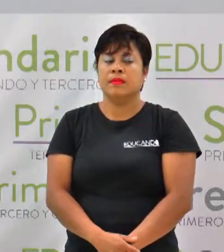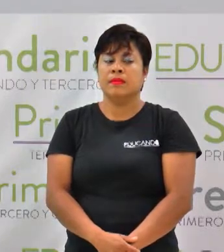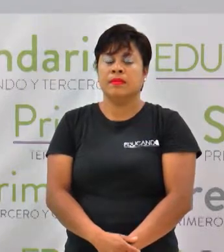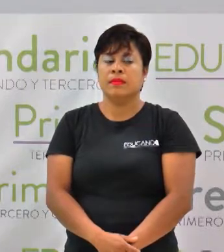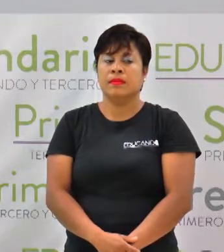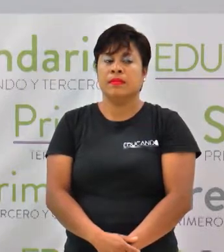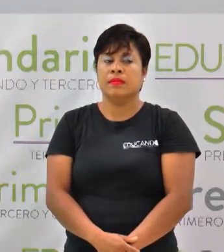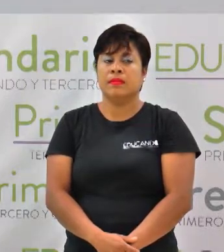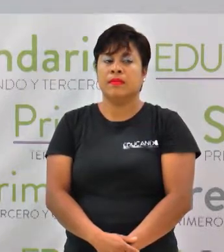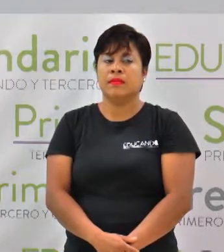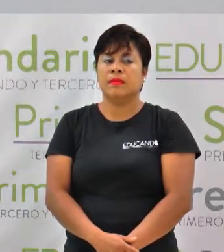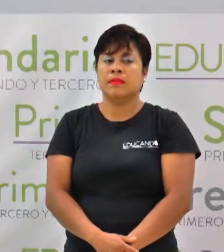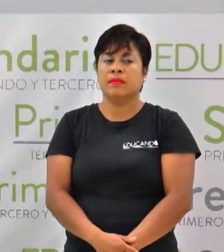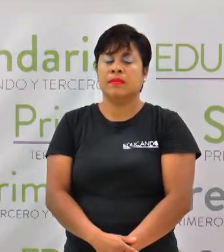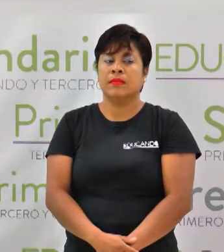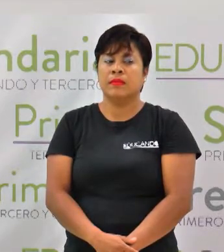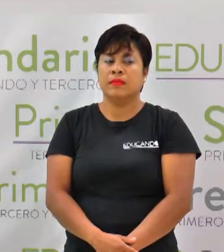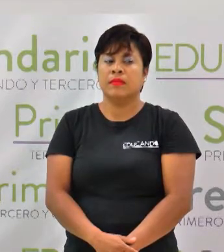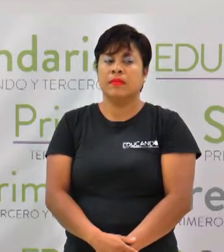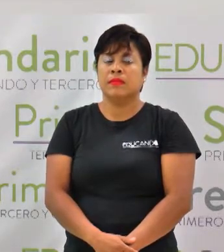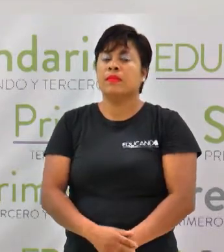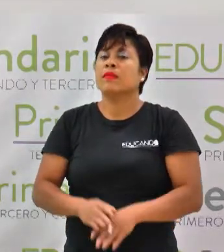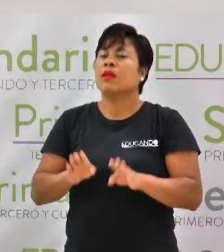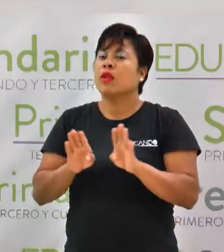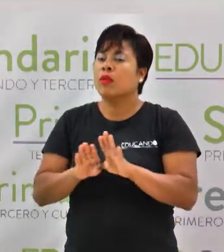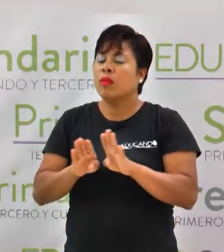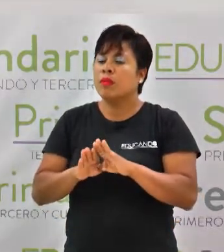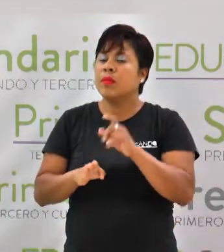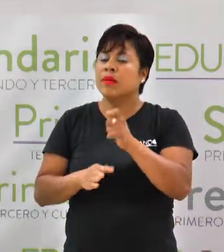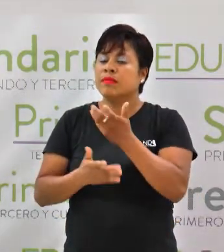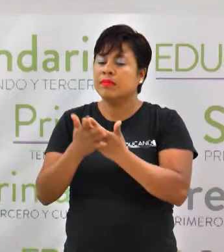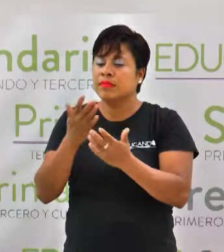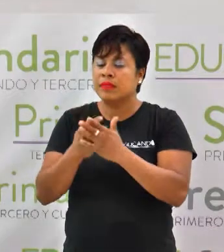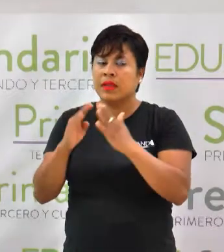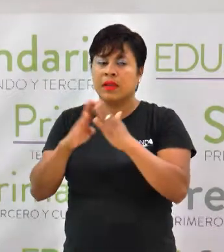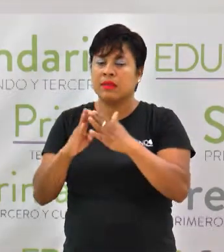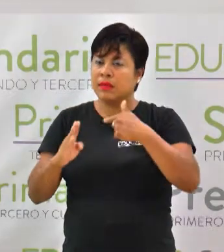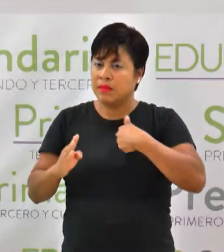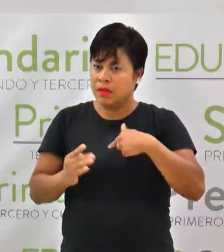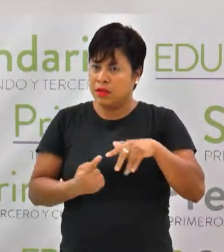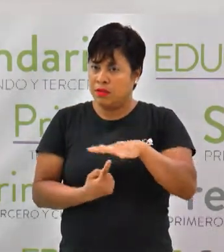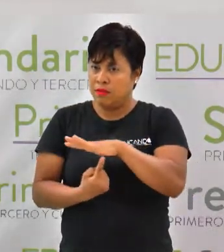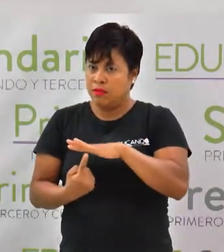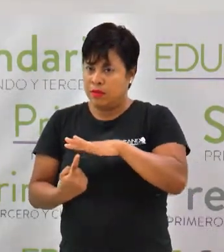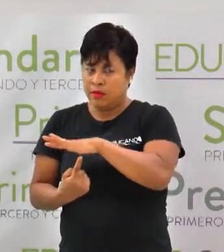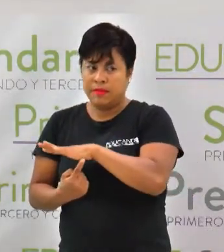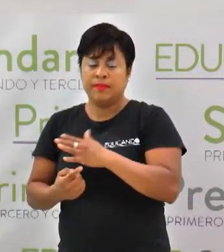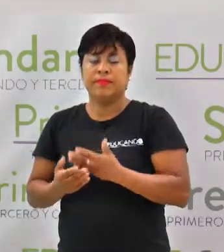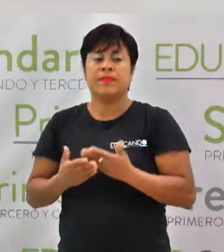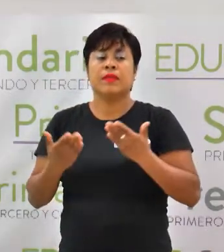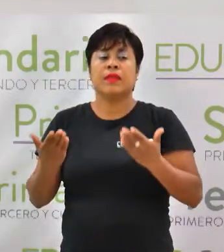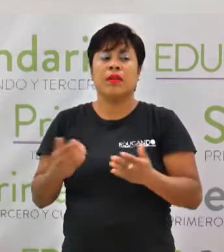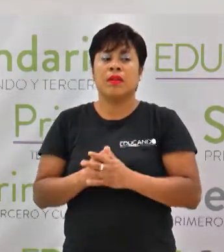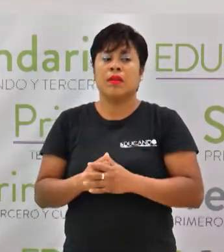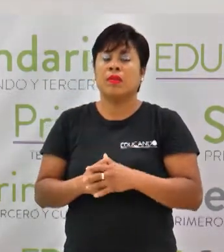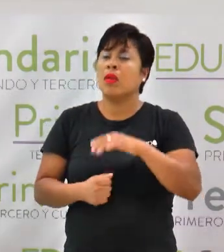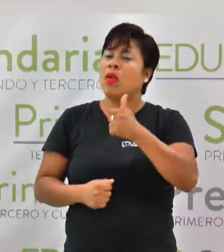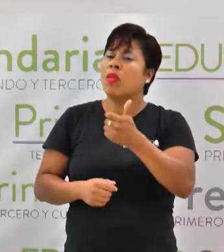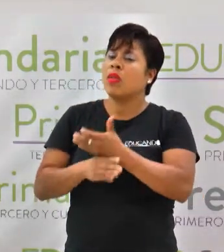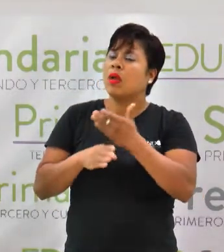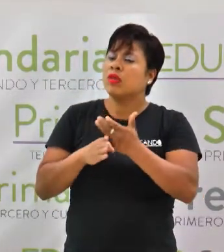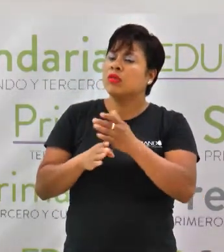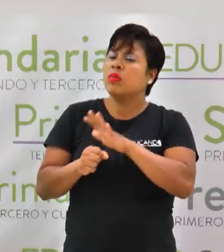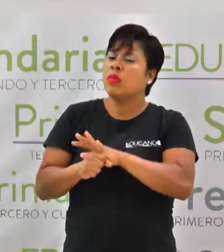Bien, espero no me haya ido muy chueco. ¿Cómo son las casas de mi localidad? Ahora, ¿qué